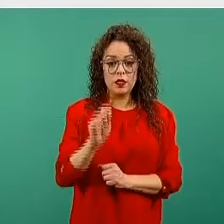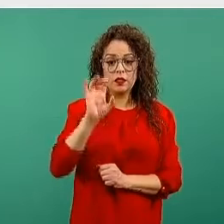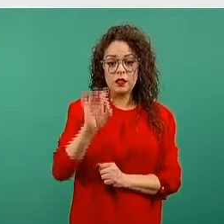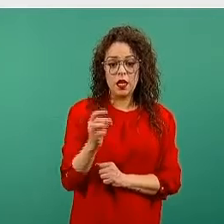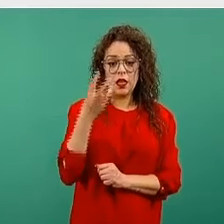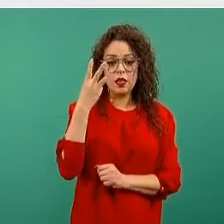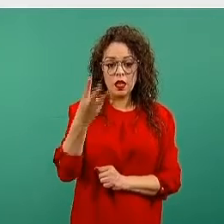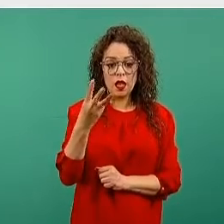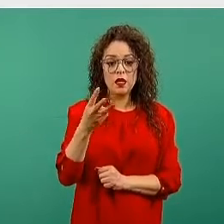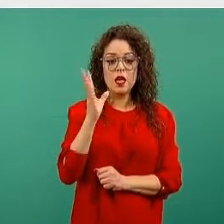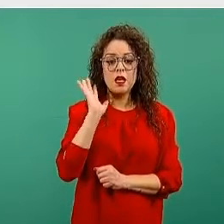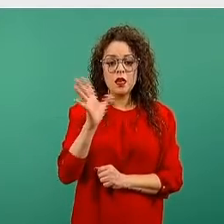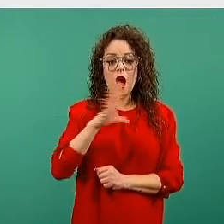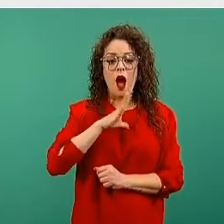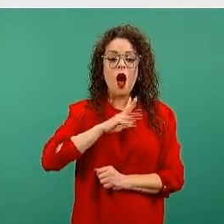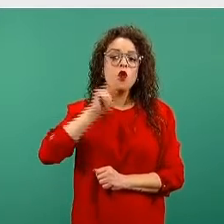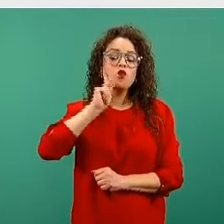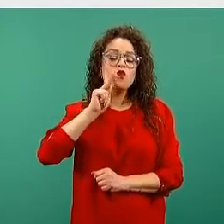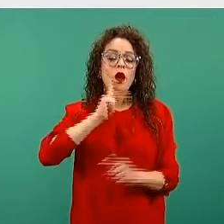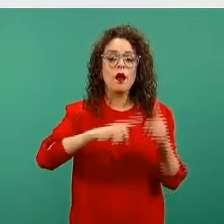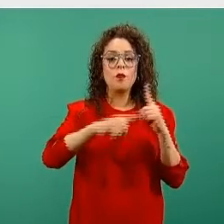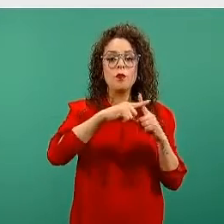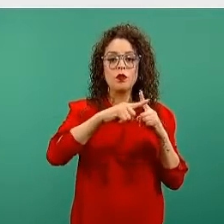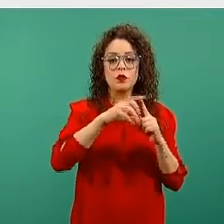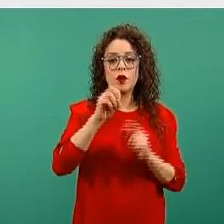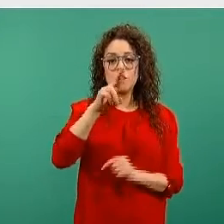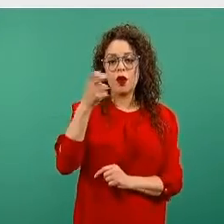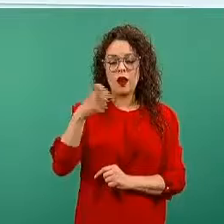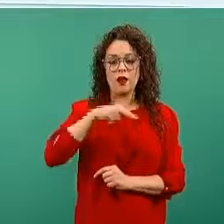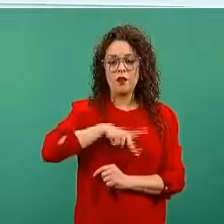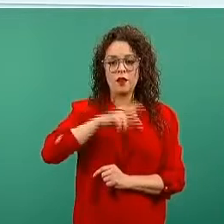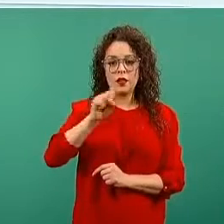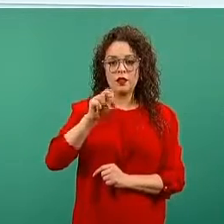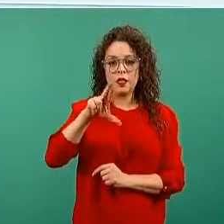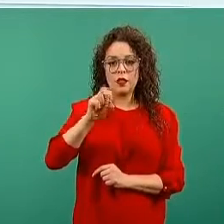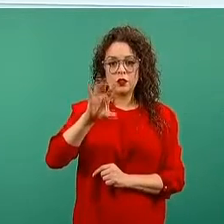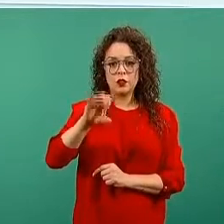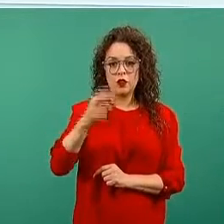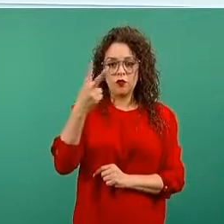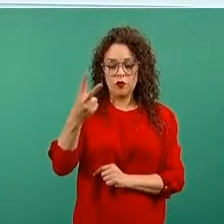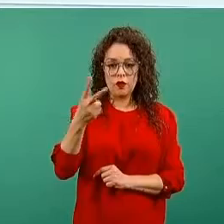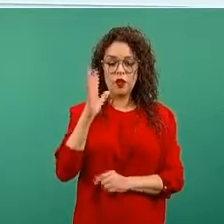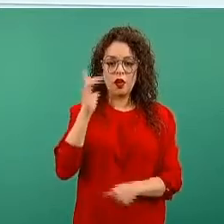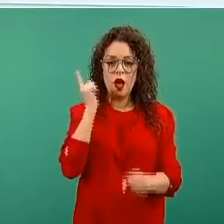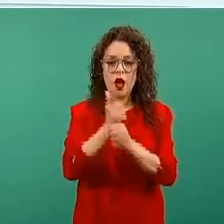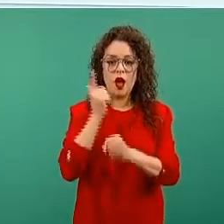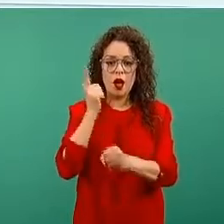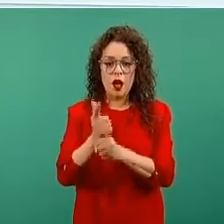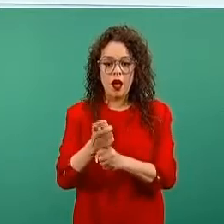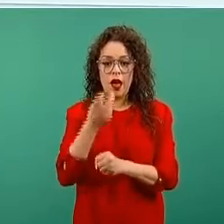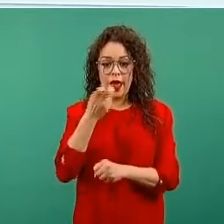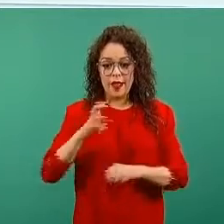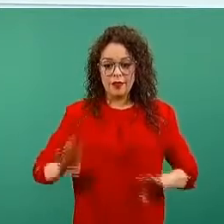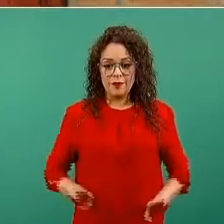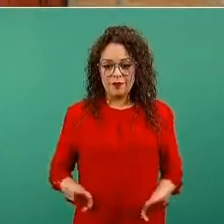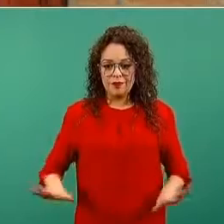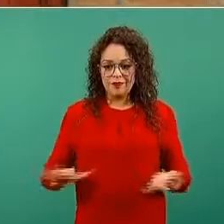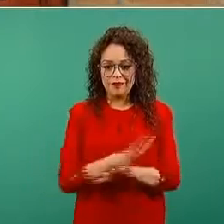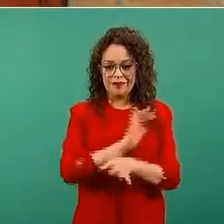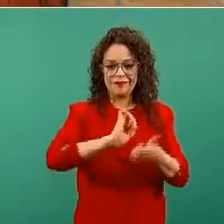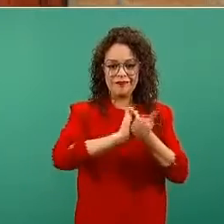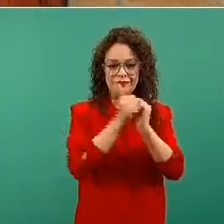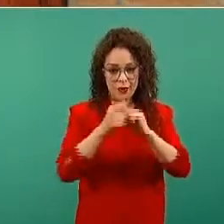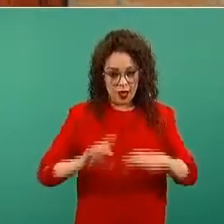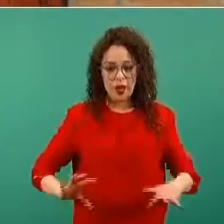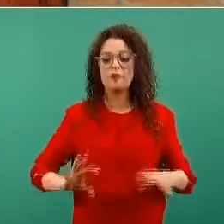muestras positivas a SARS-CoV-2 en las cuales se han identificado que pertenecen a este tipo de variante.